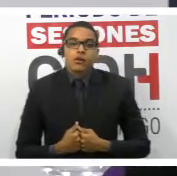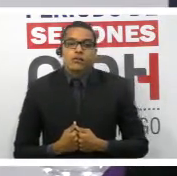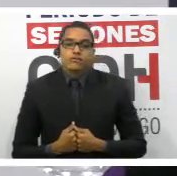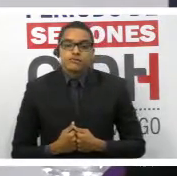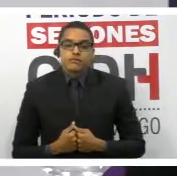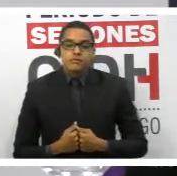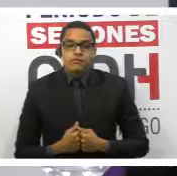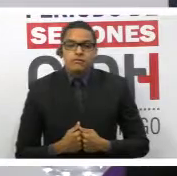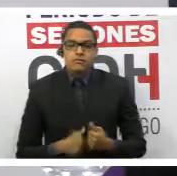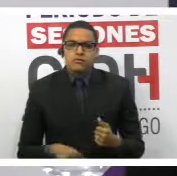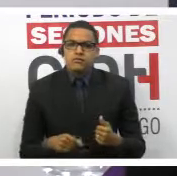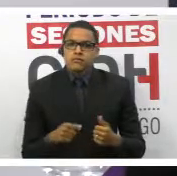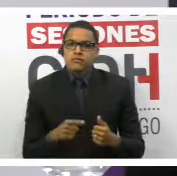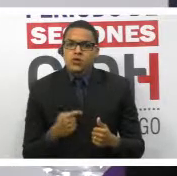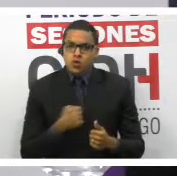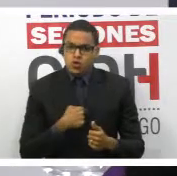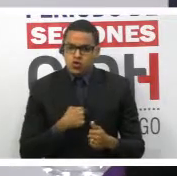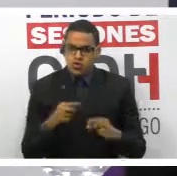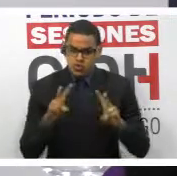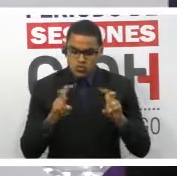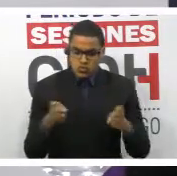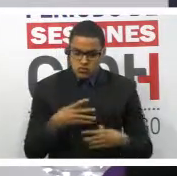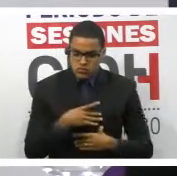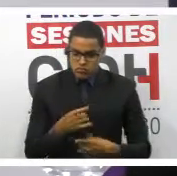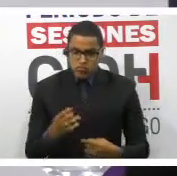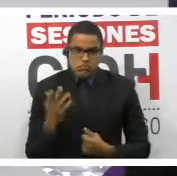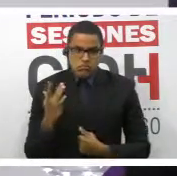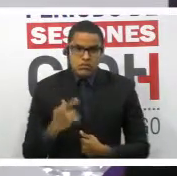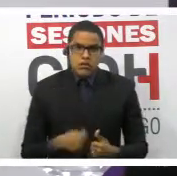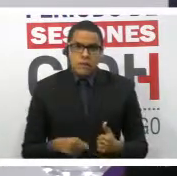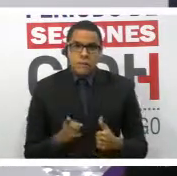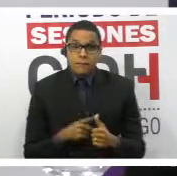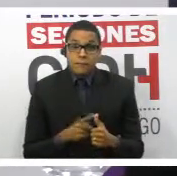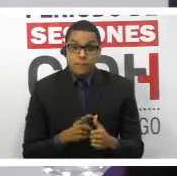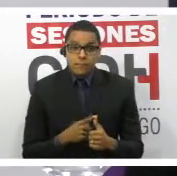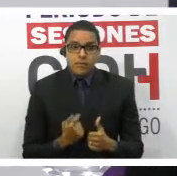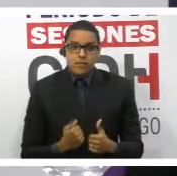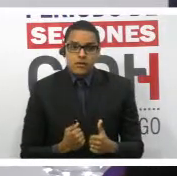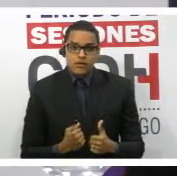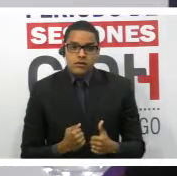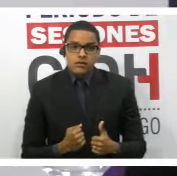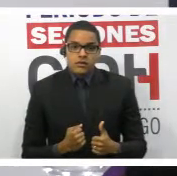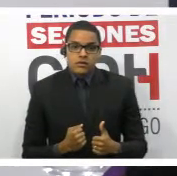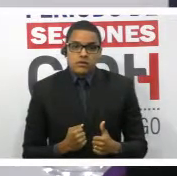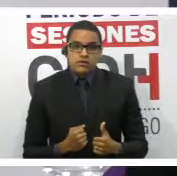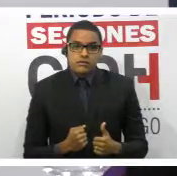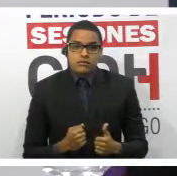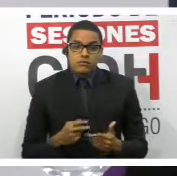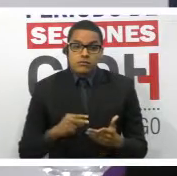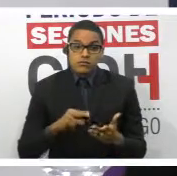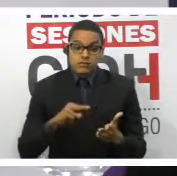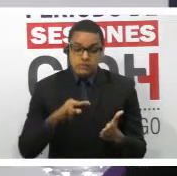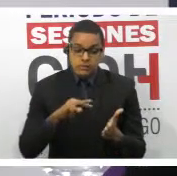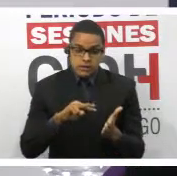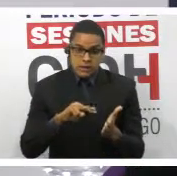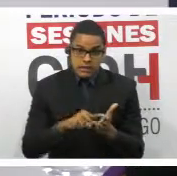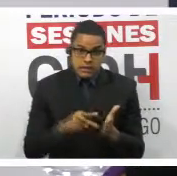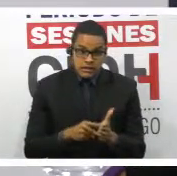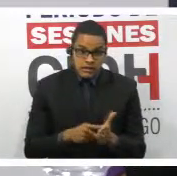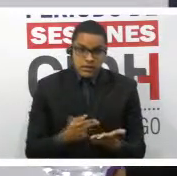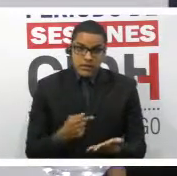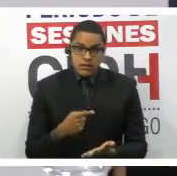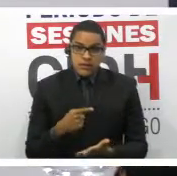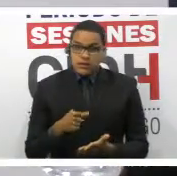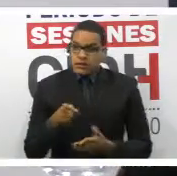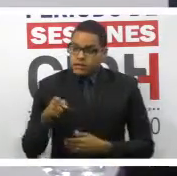primero por la significancia significación por el significado de la capacidad jurídica del artículo 12